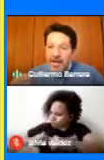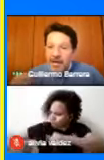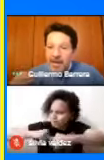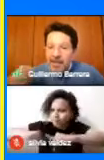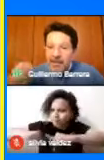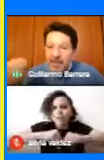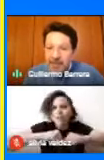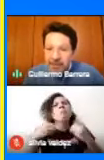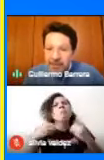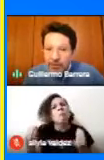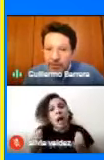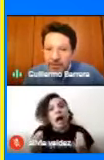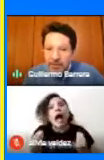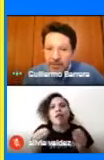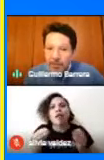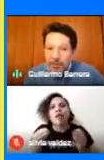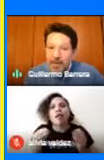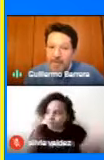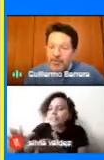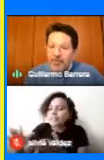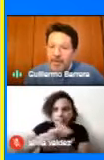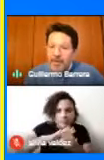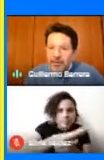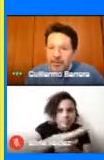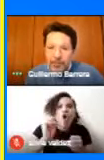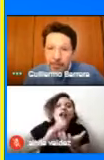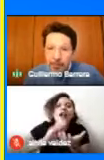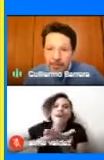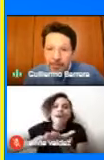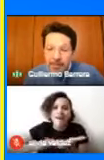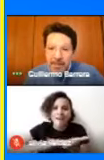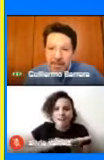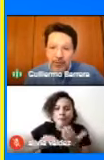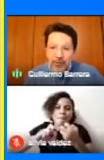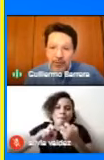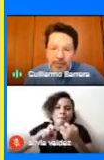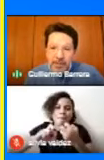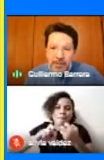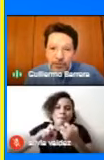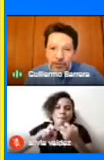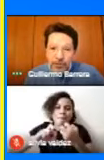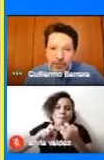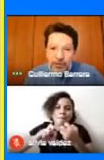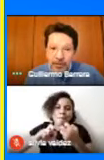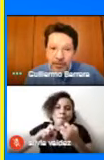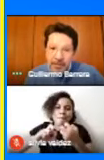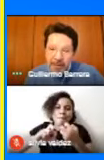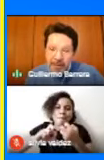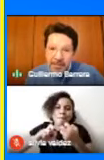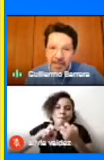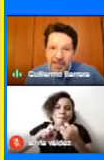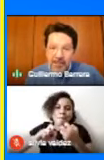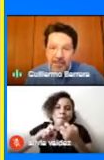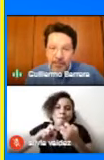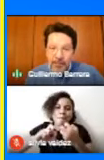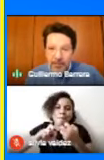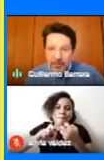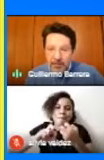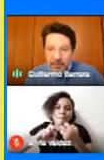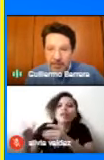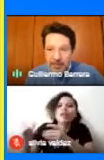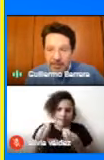para atender situaciones o para resolver problemas que son comunes a todos. En ese caso,